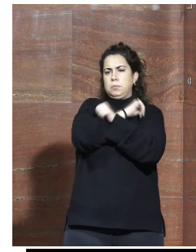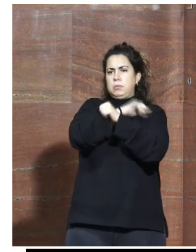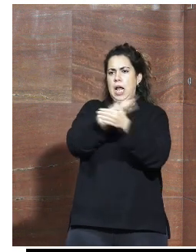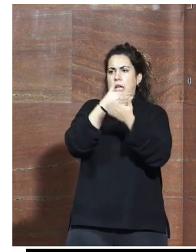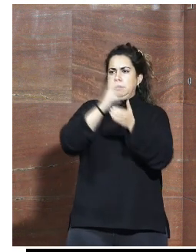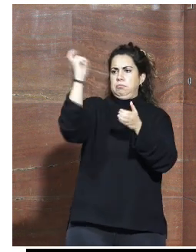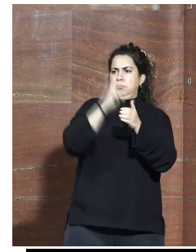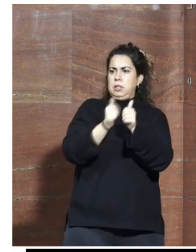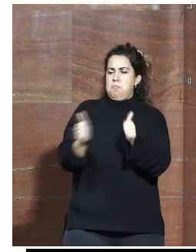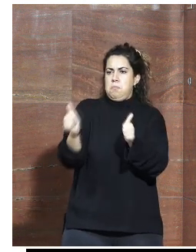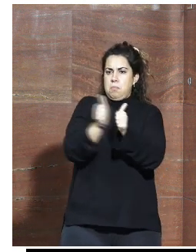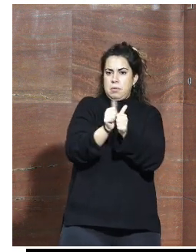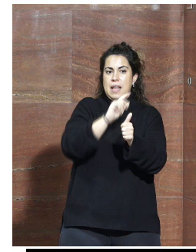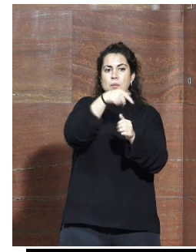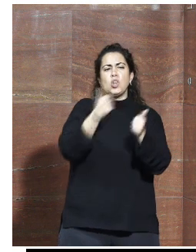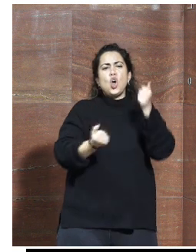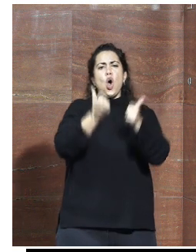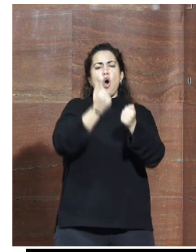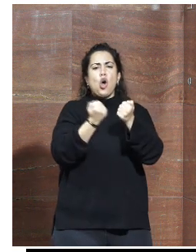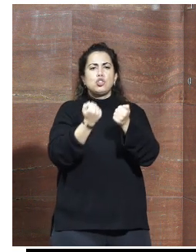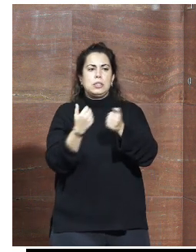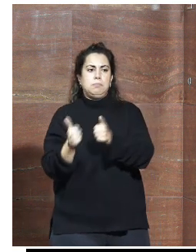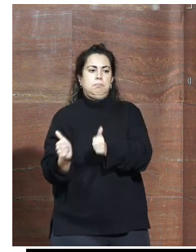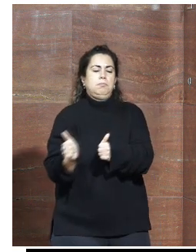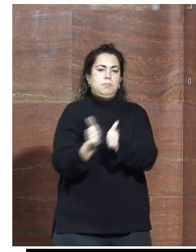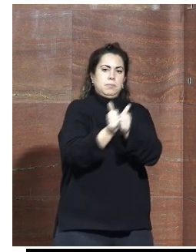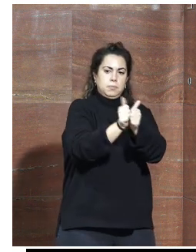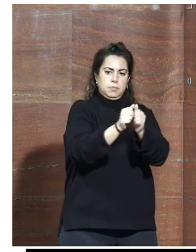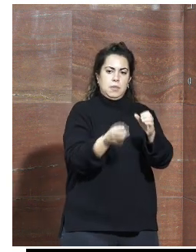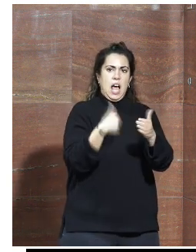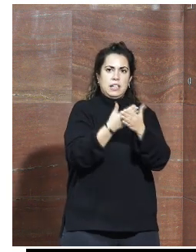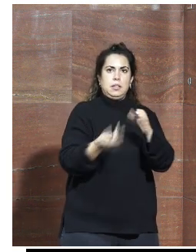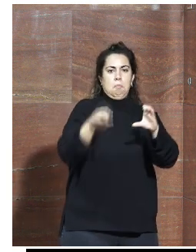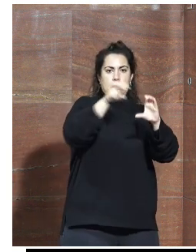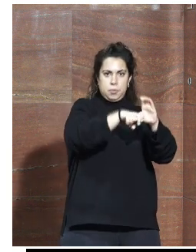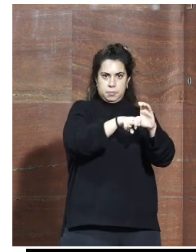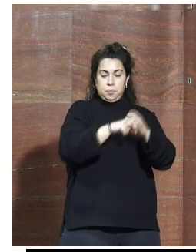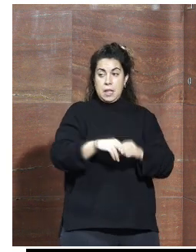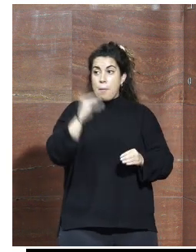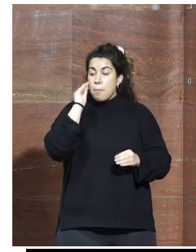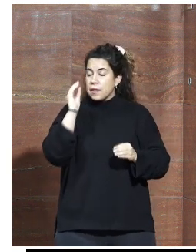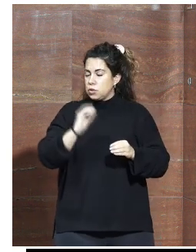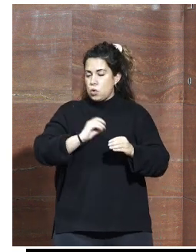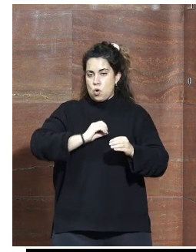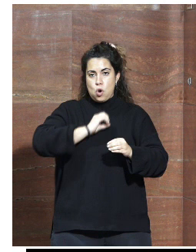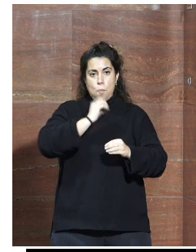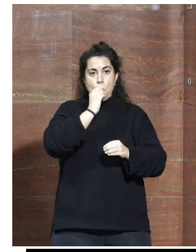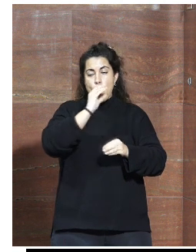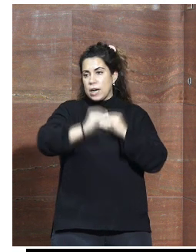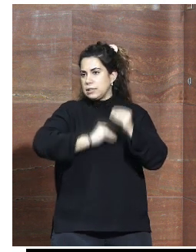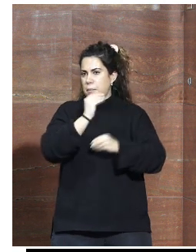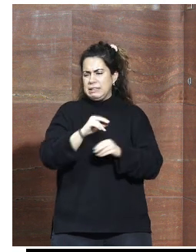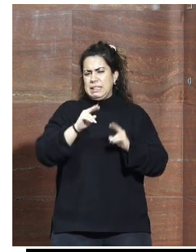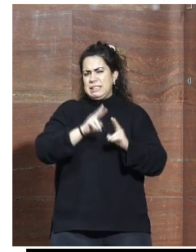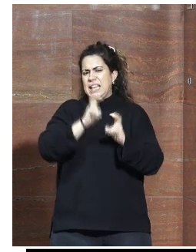coche, y te dejan en el servicio correspondiente. Me parece que son unas prácticas, buenas prácticas, que de cara a la